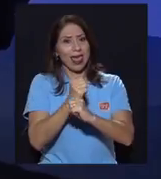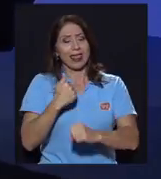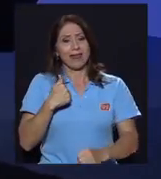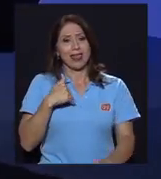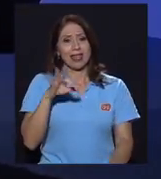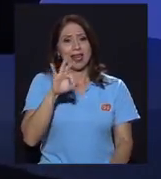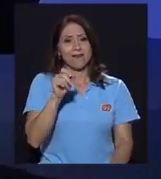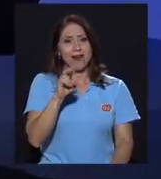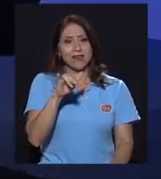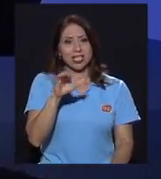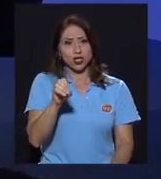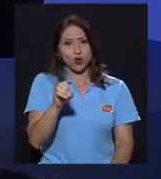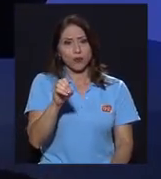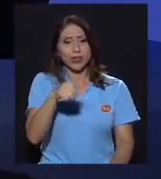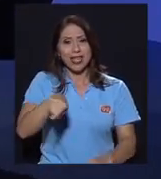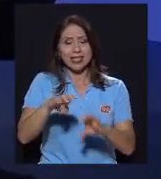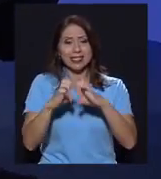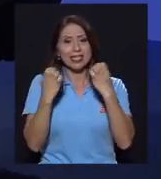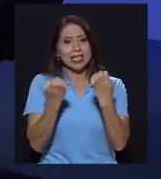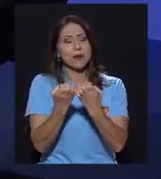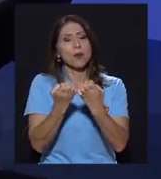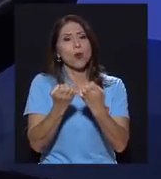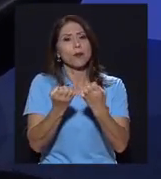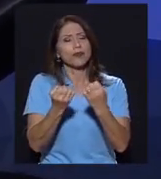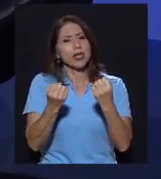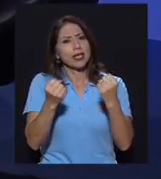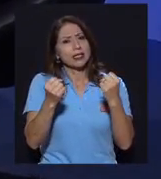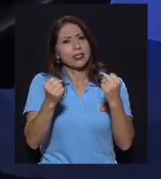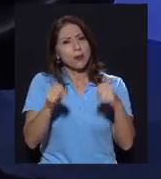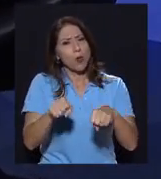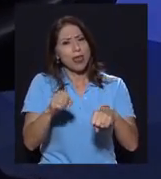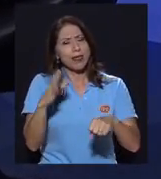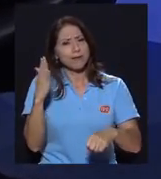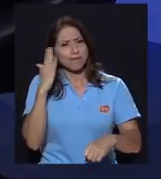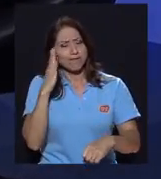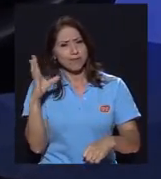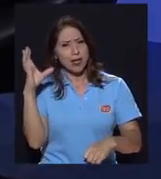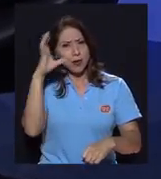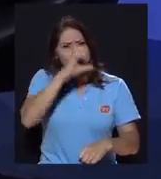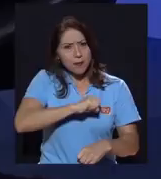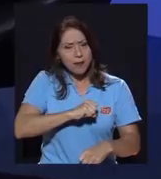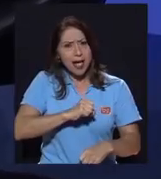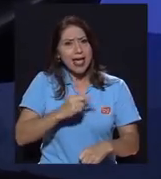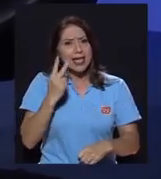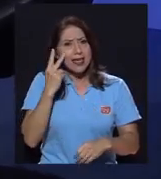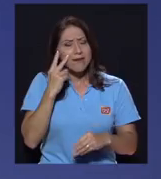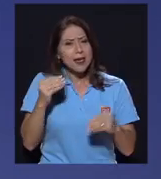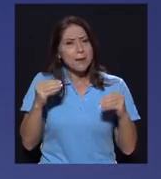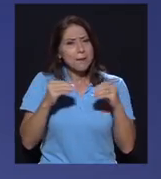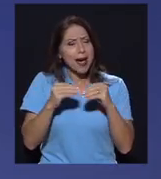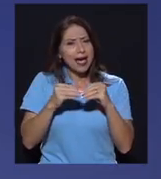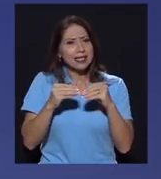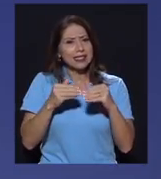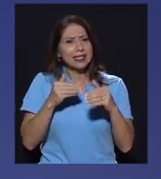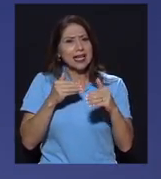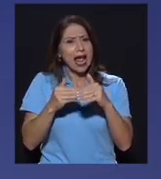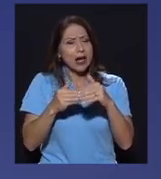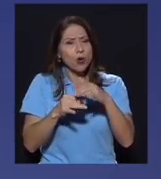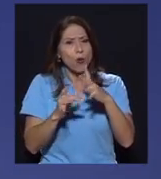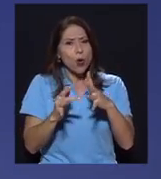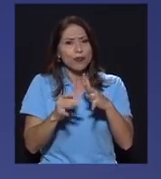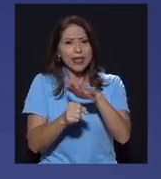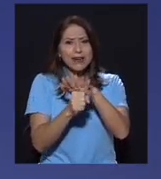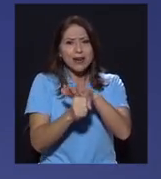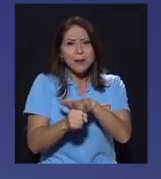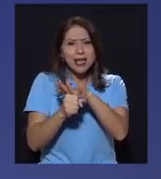tener fabricio un equipo que se puede percibir que de algún modo de más cercano la represión desde los derechos humanos